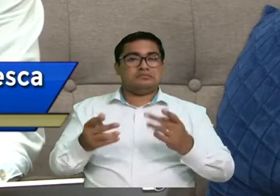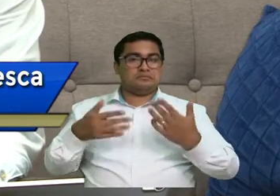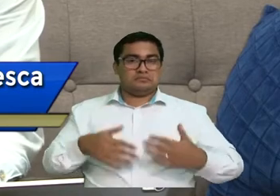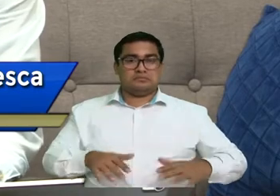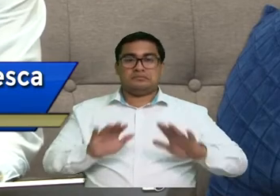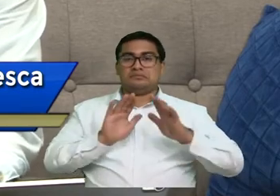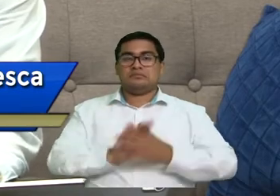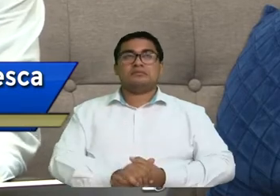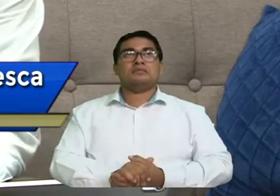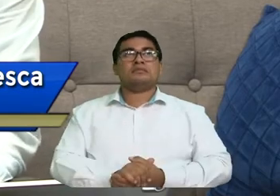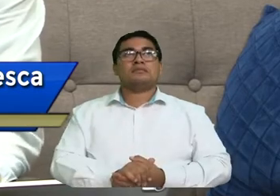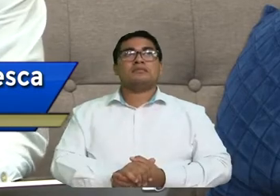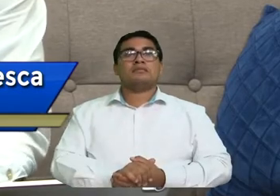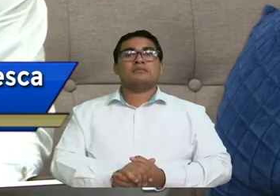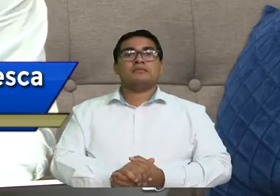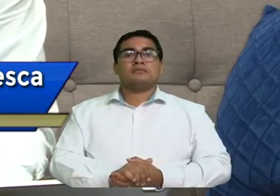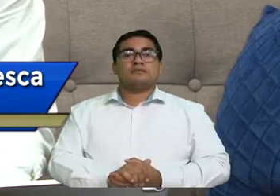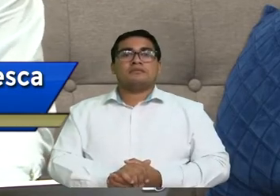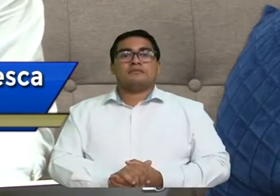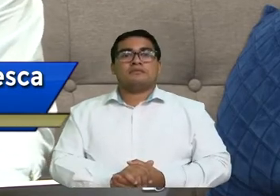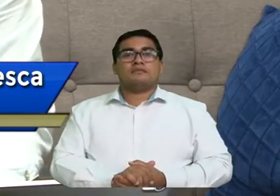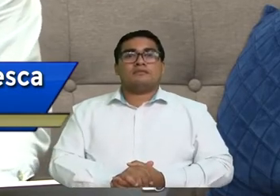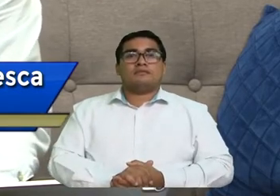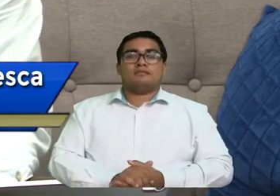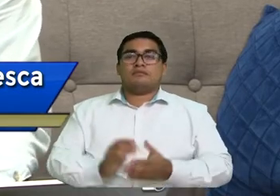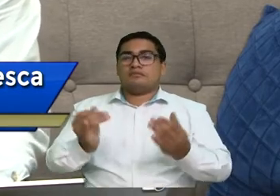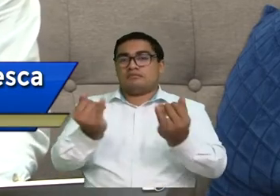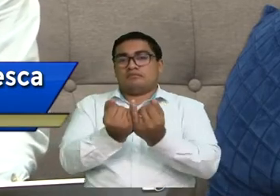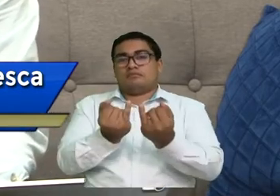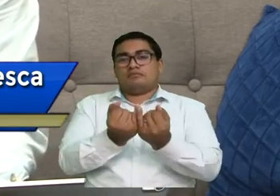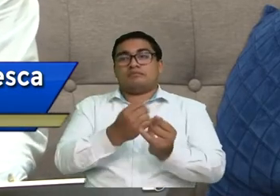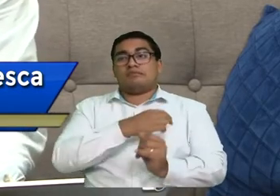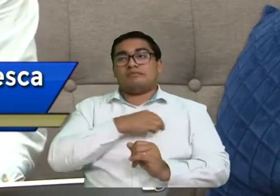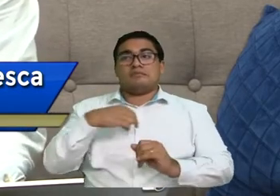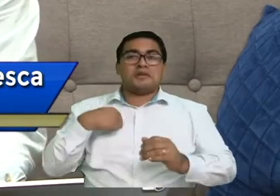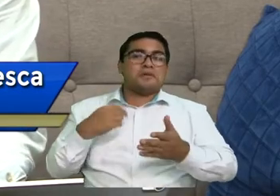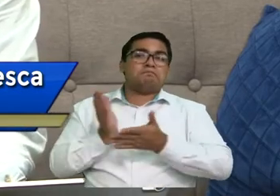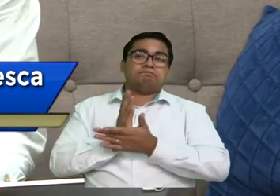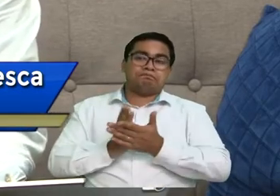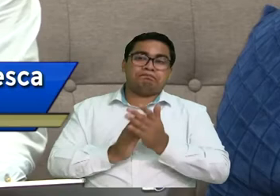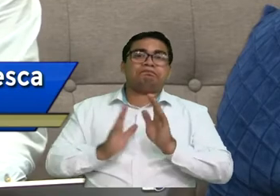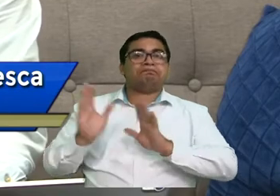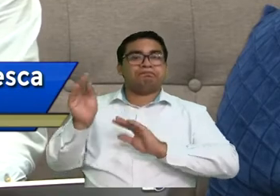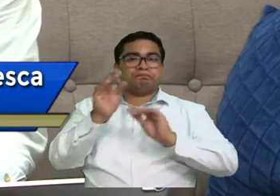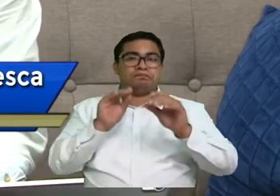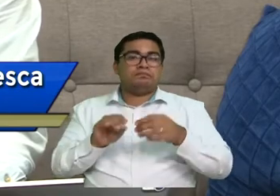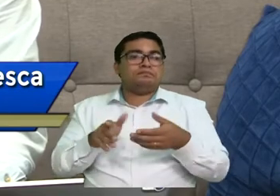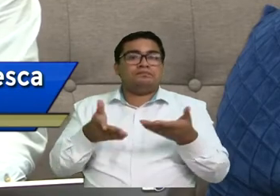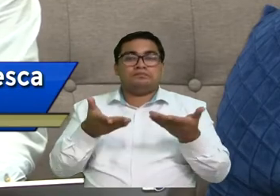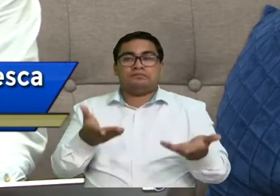y también que estamos haciendo ahí algunas conversaciones para